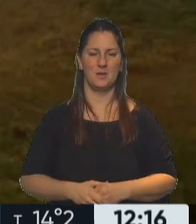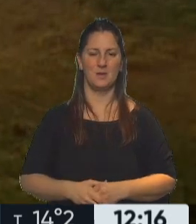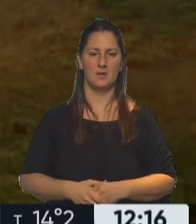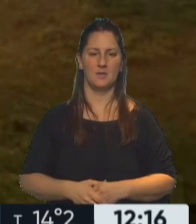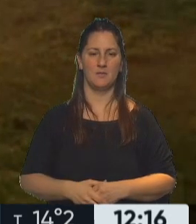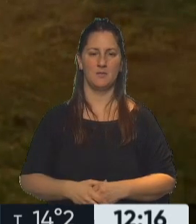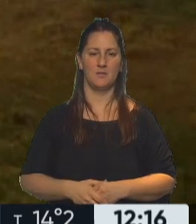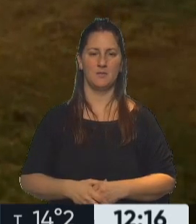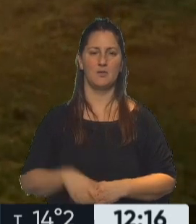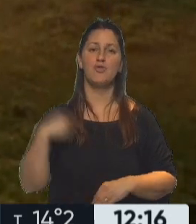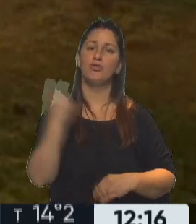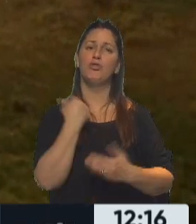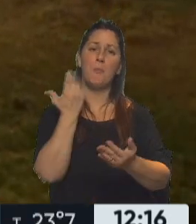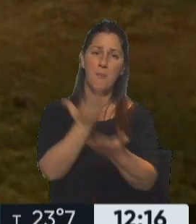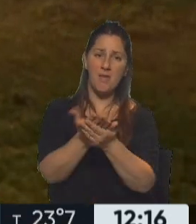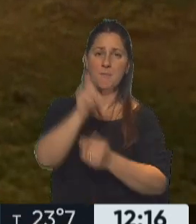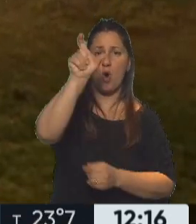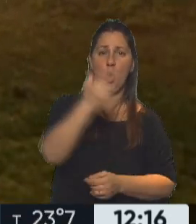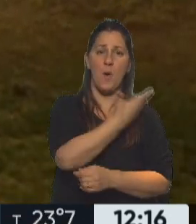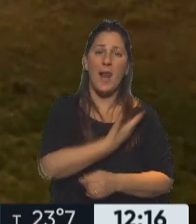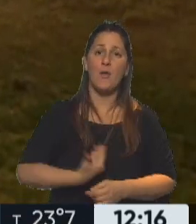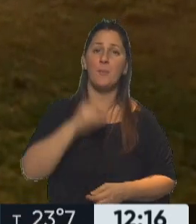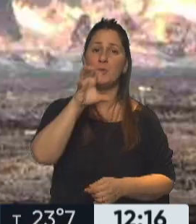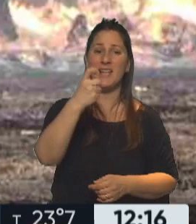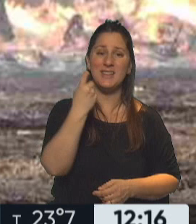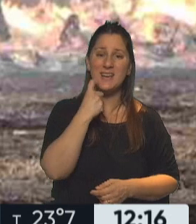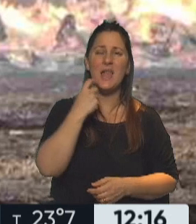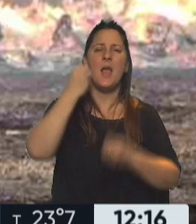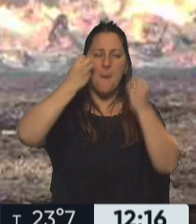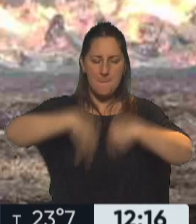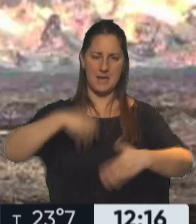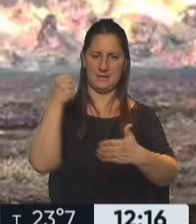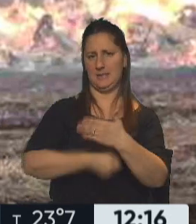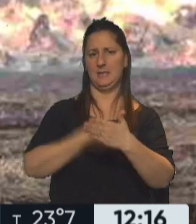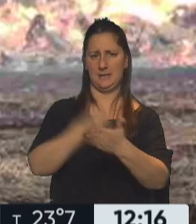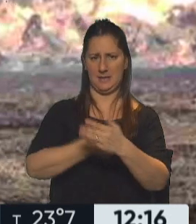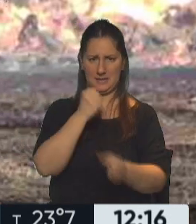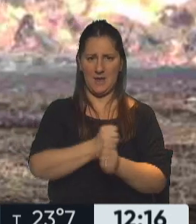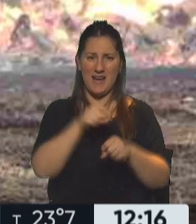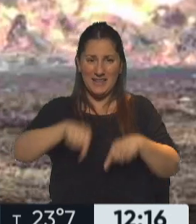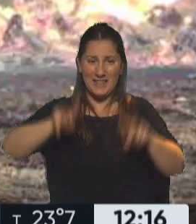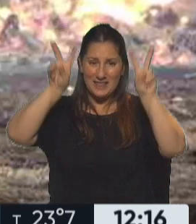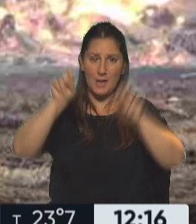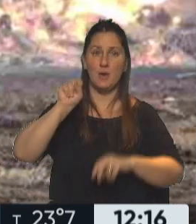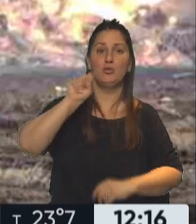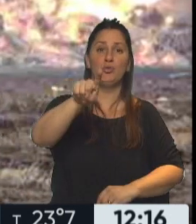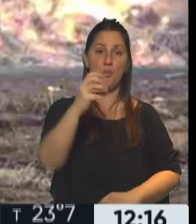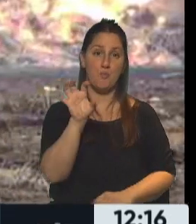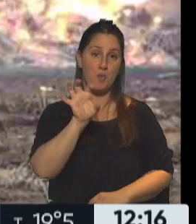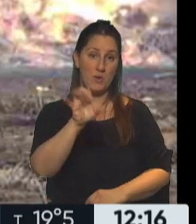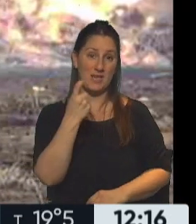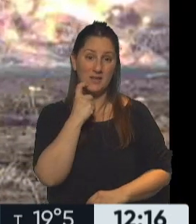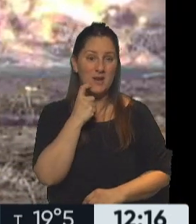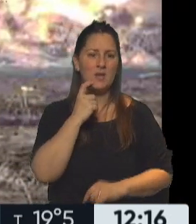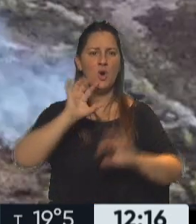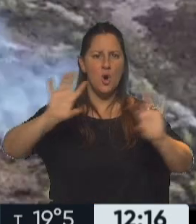Lo que solicitamos es que el gobernador de la provincia de Entre Ríos se ponga al frente de esta situación, porque es en su provincia donde están